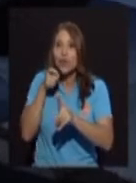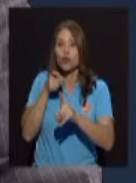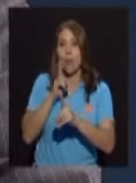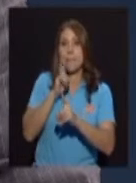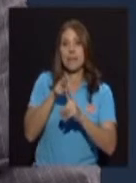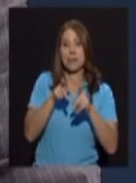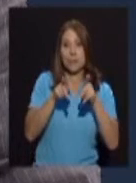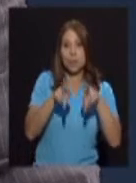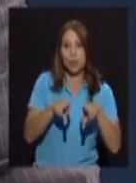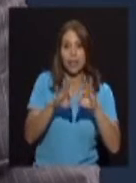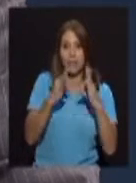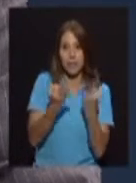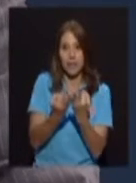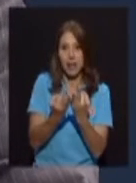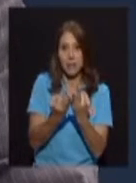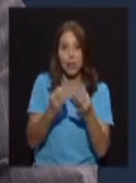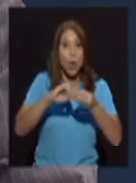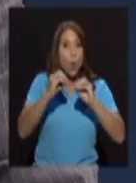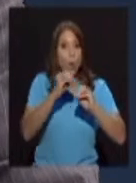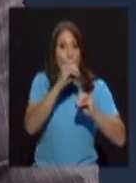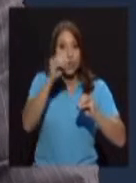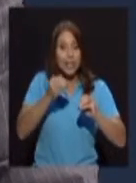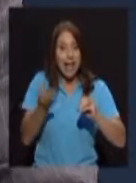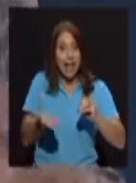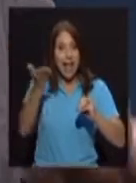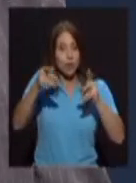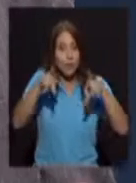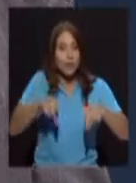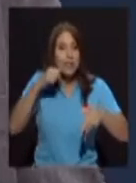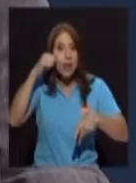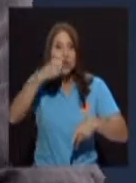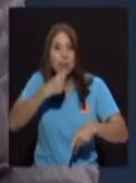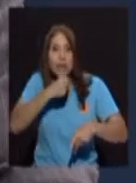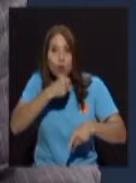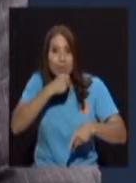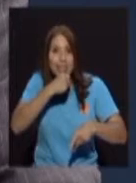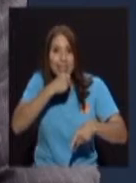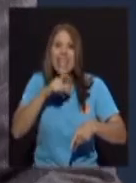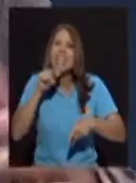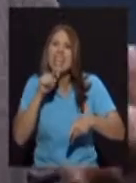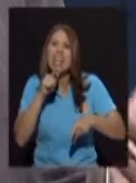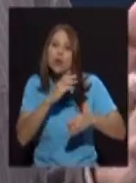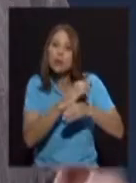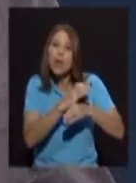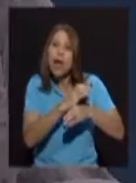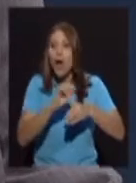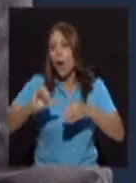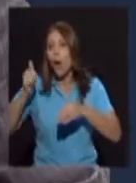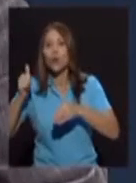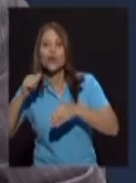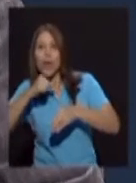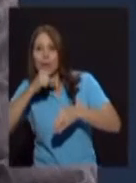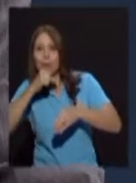hogar. Y un porcentaje bastante importante de los adultos mayores son cuidados por otros adultos mayores o por personas